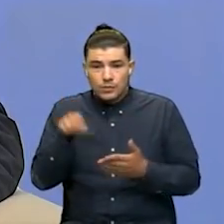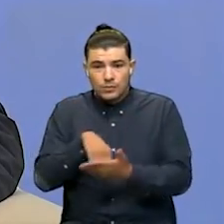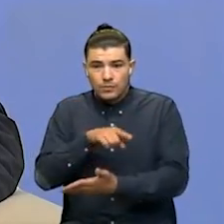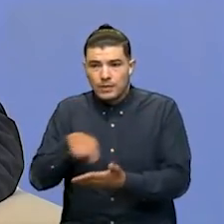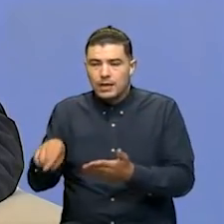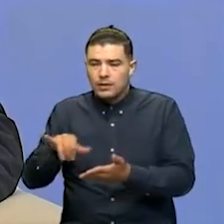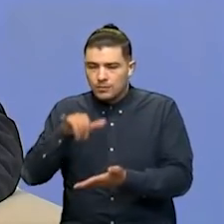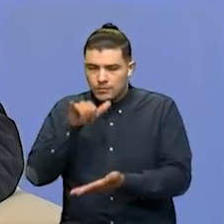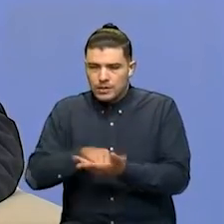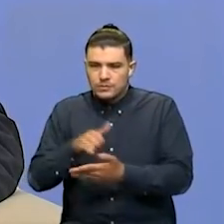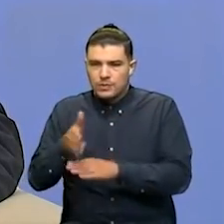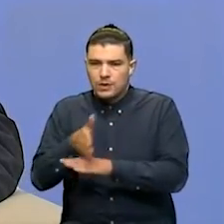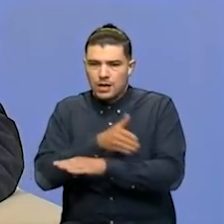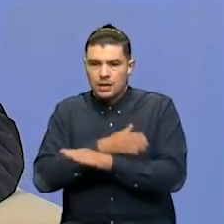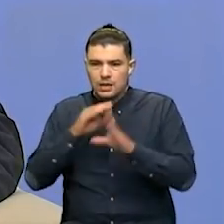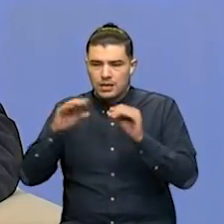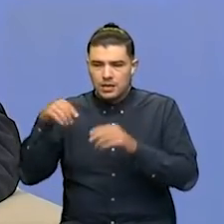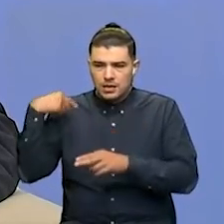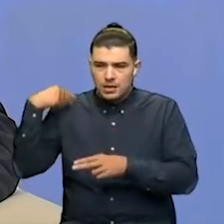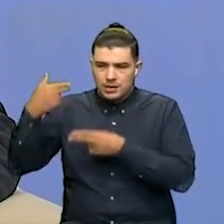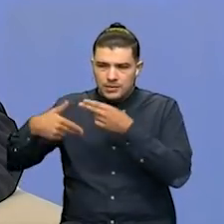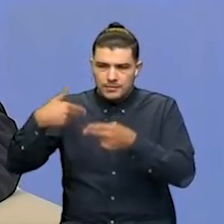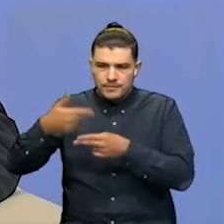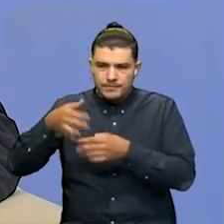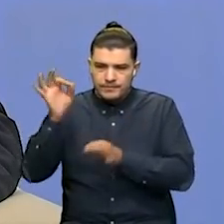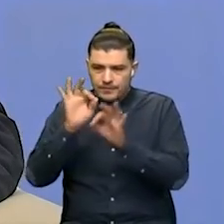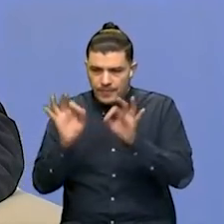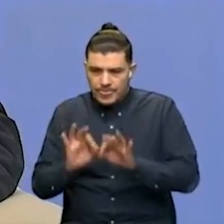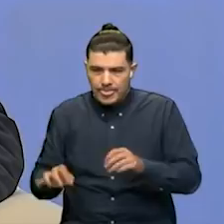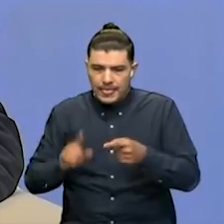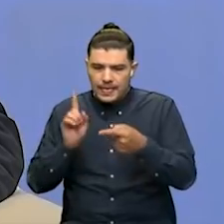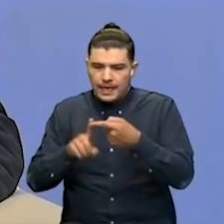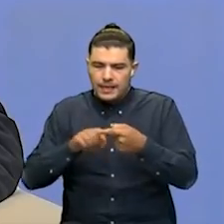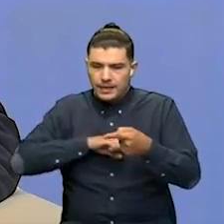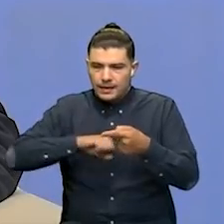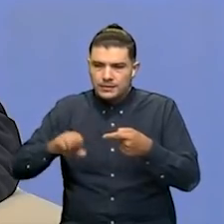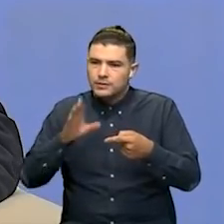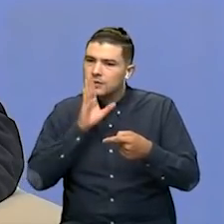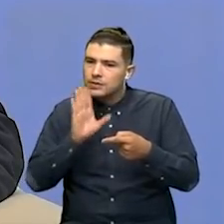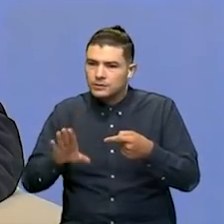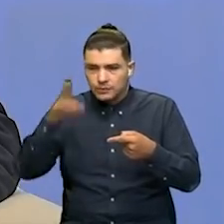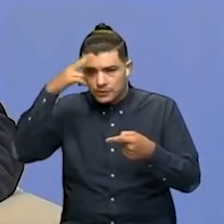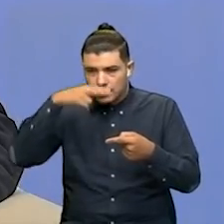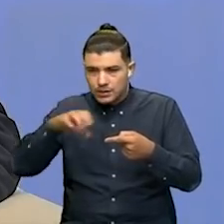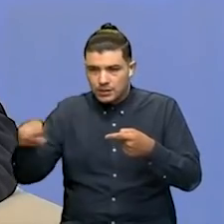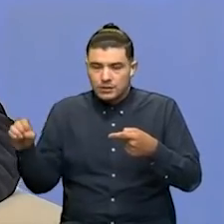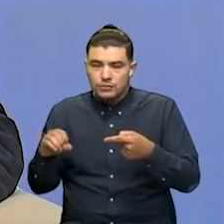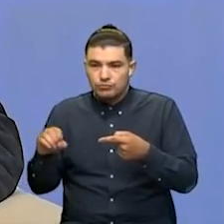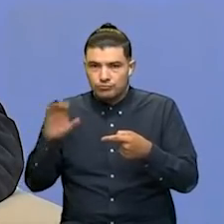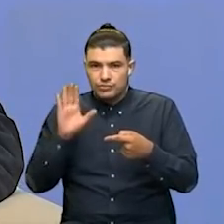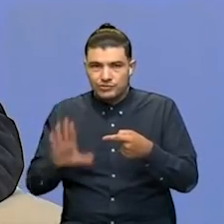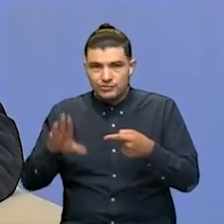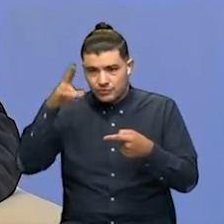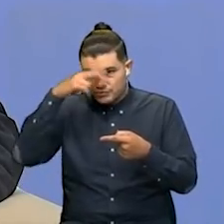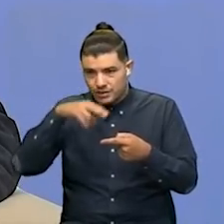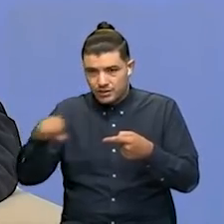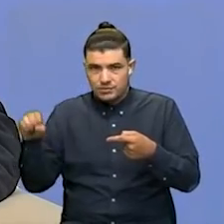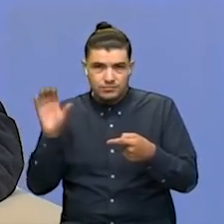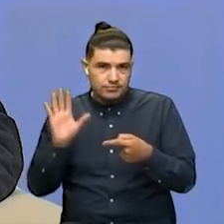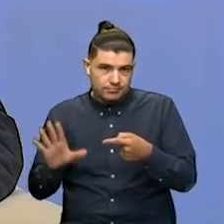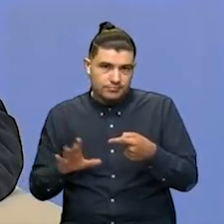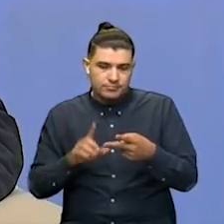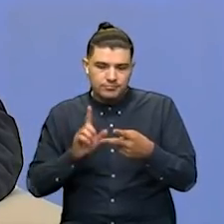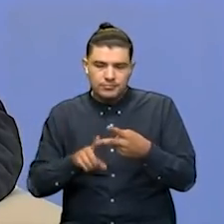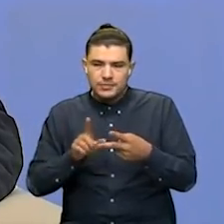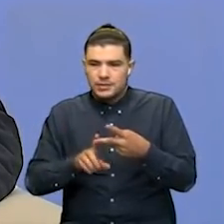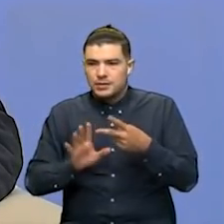necesariamente lo mismo que ya habíamos hablado, órdenes sucesorales, tendrían derecho primeramente los descendientes más próximos, que serían los hijos,